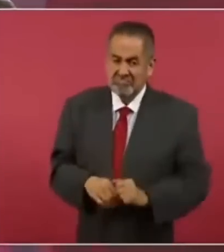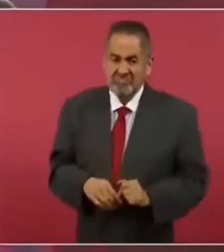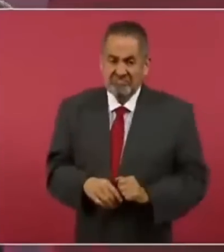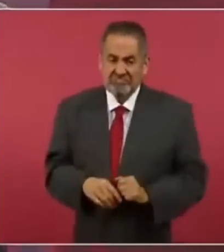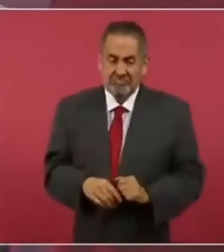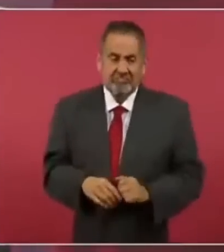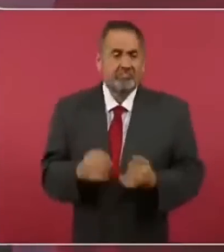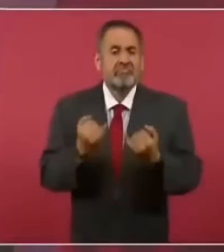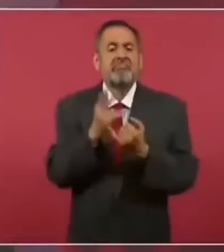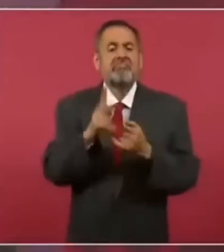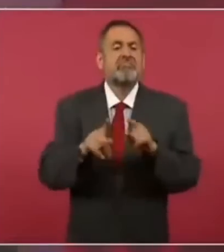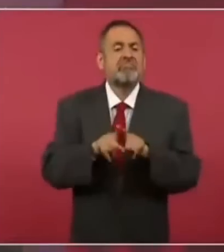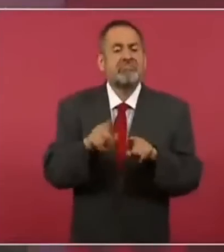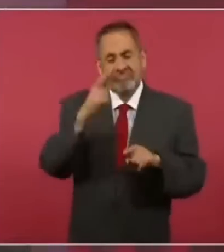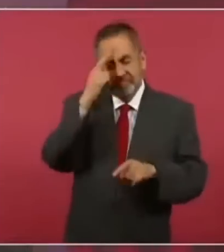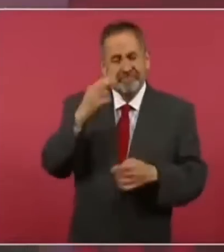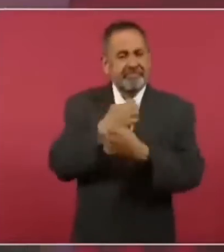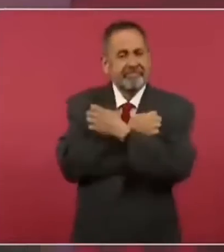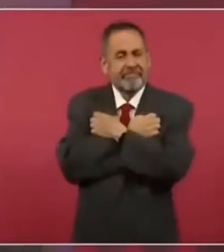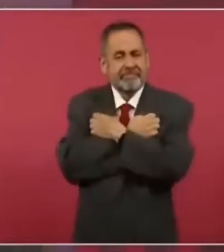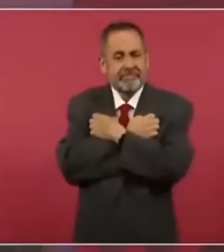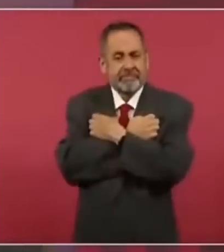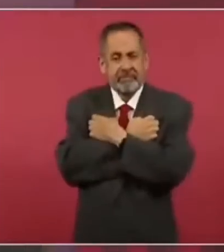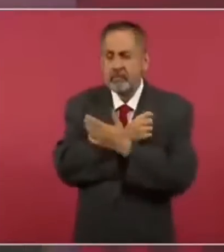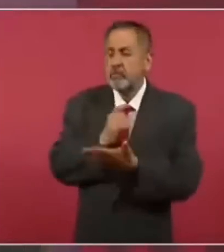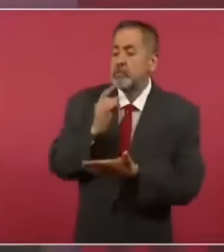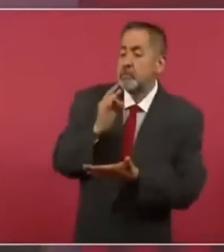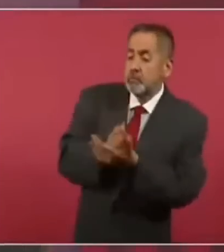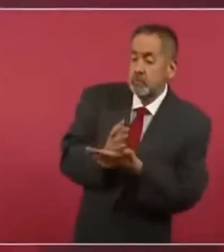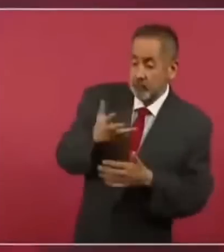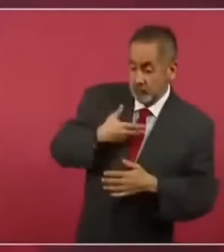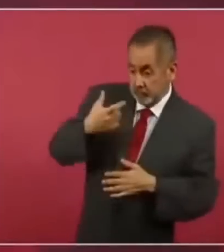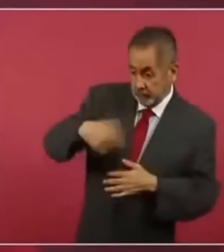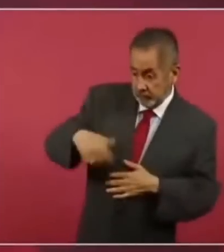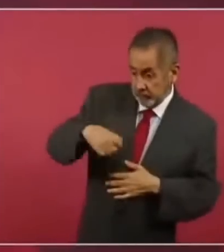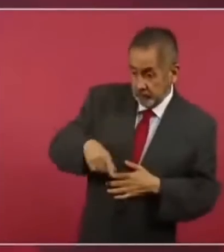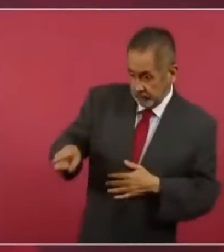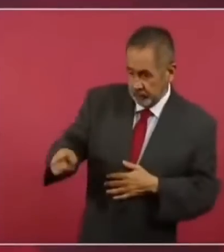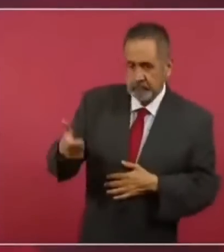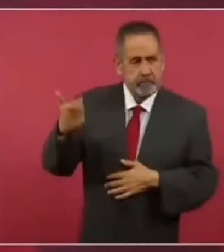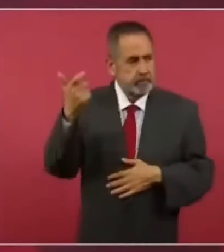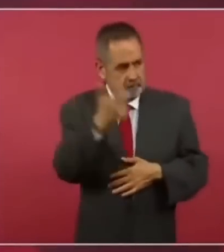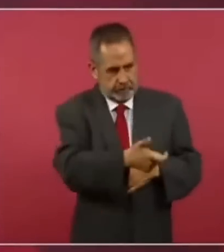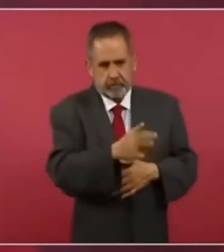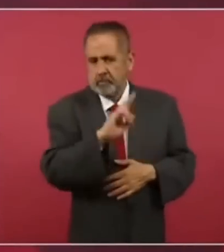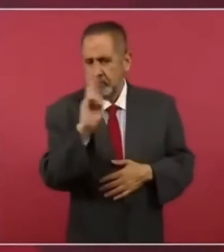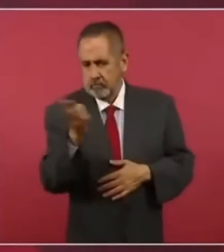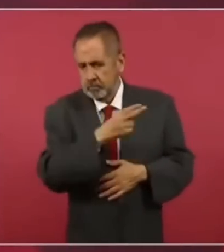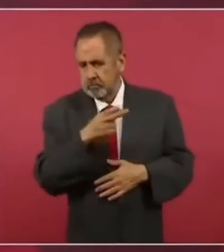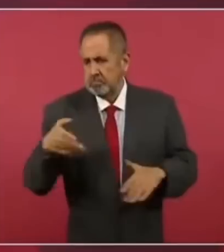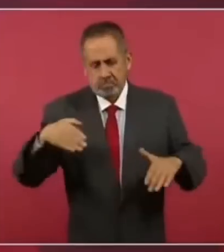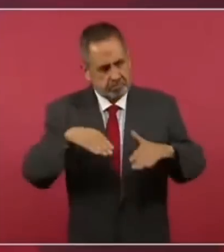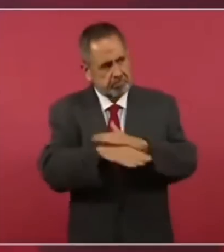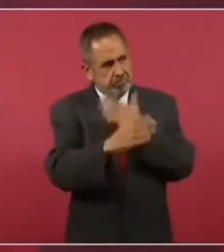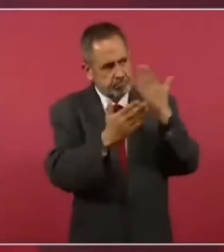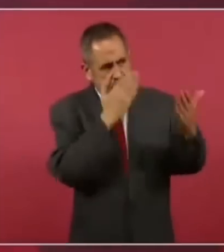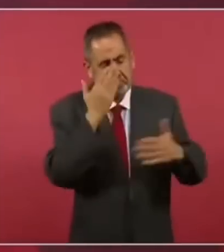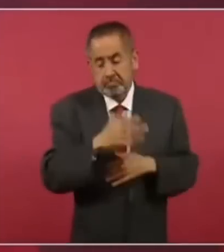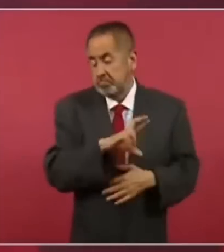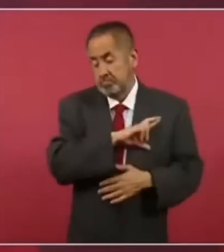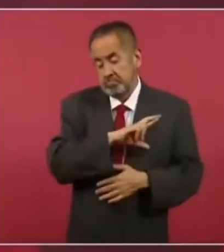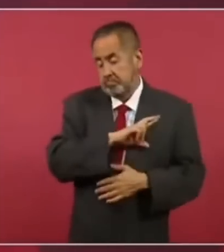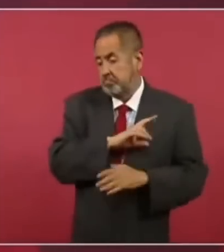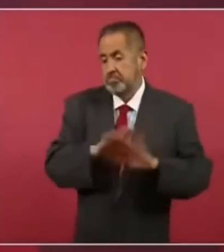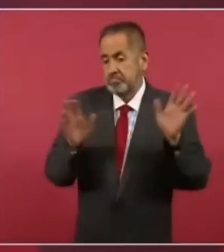Querían, como en la educación, que estudiara el que tuviese para pagar una escuela